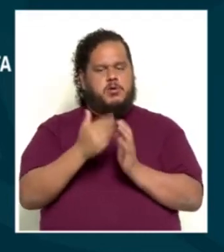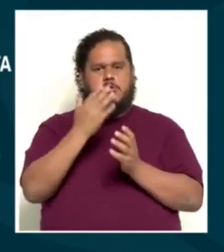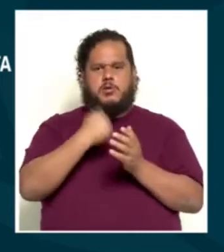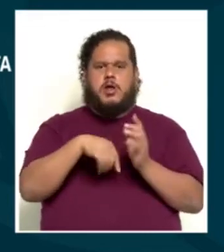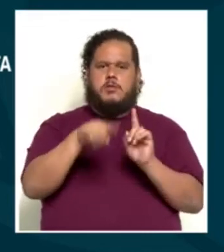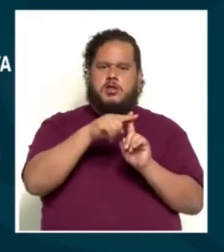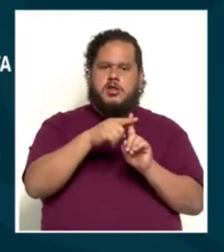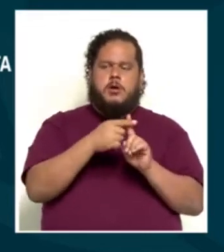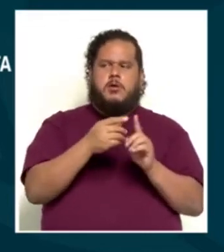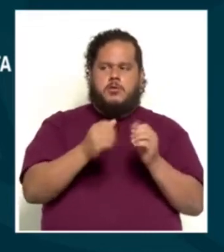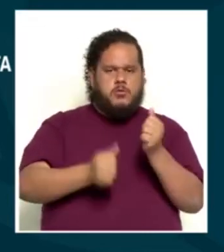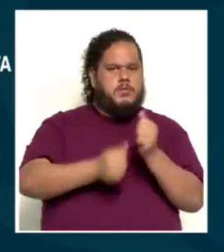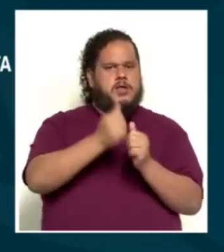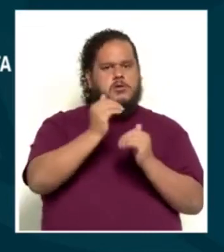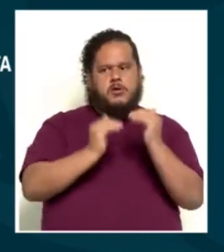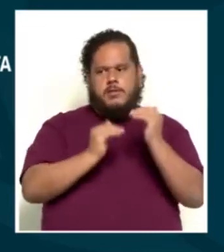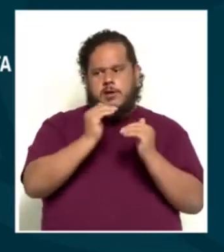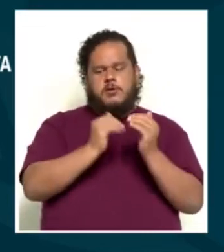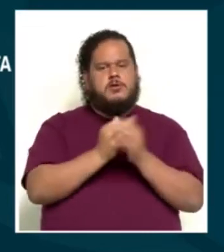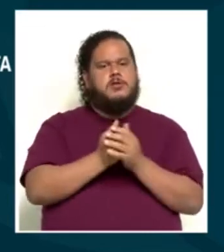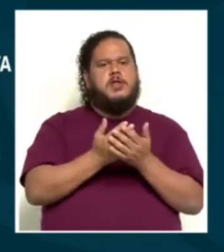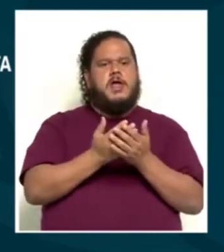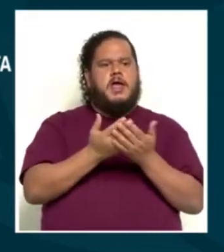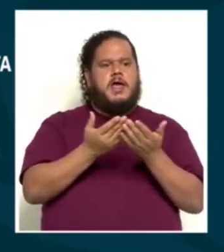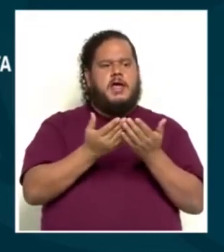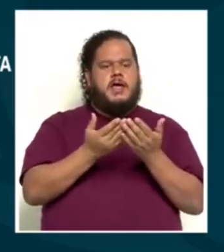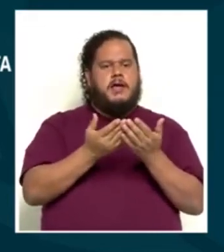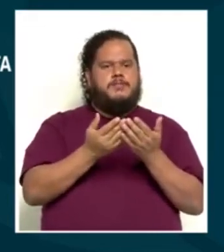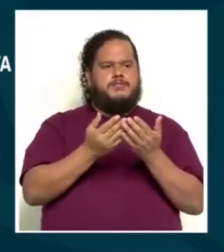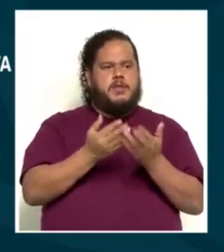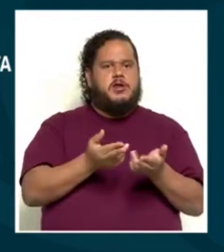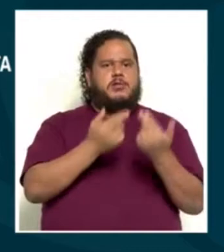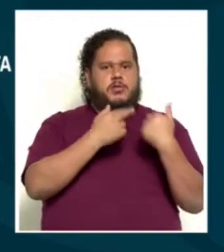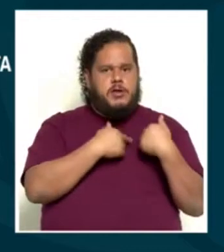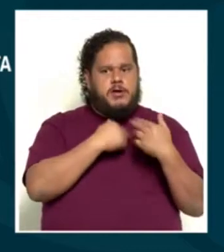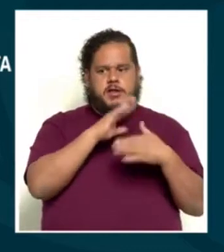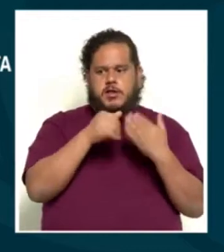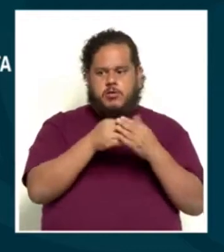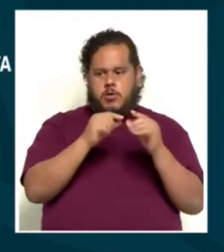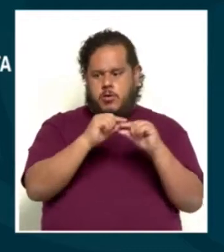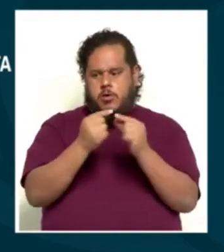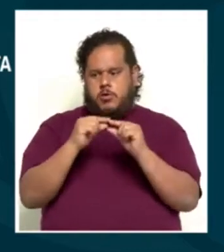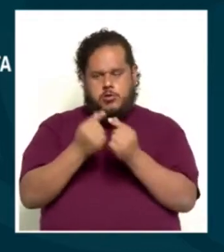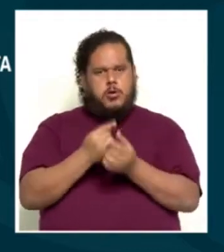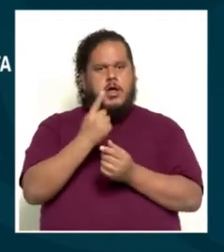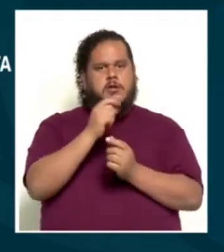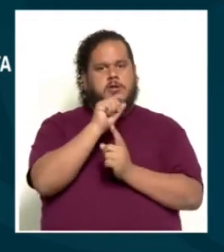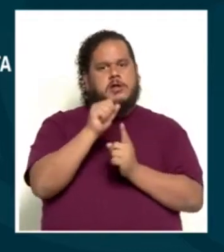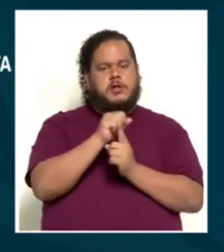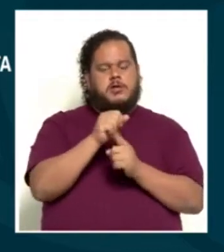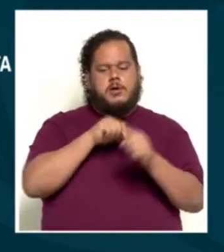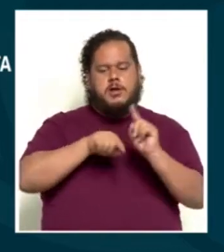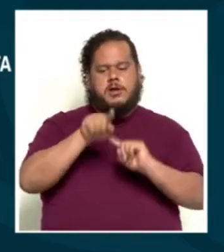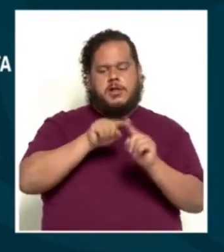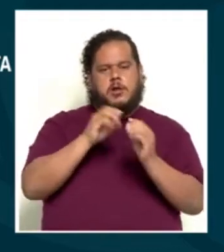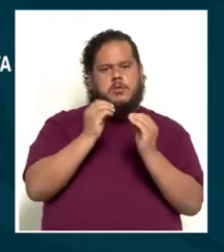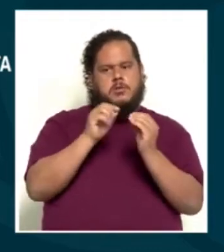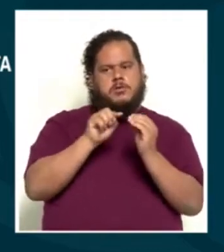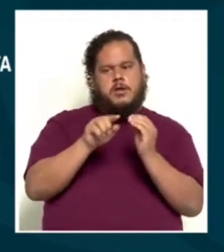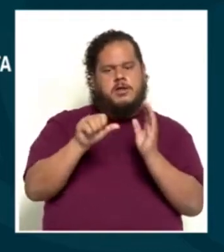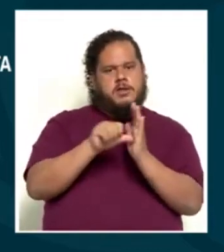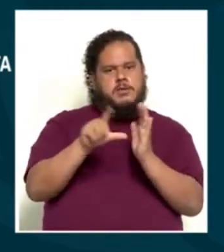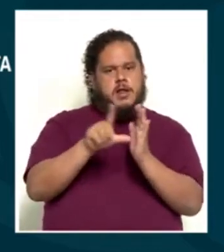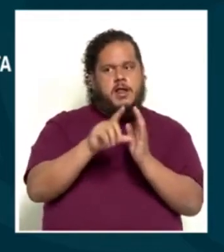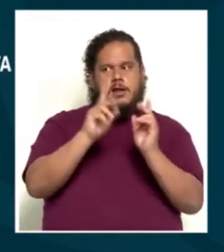existirá un mayor balance, un tema de pesos y contrapesos entre agrupaciones, que ha sido uno de los elementos que le criticaron mucho a esta Asamblea Legislativa, que la